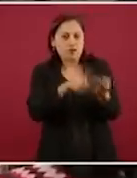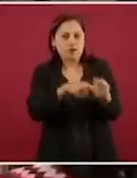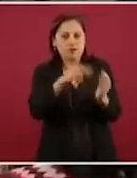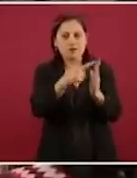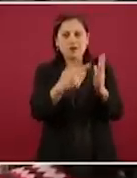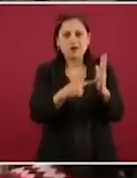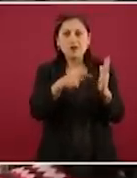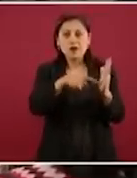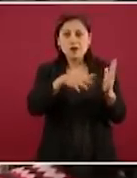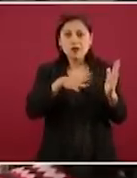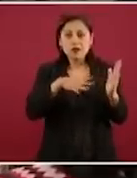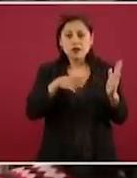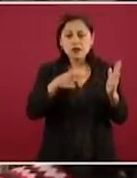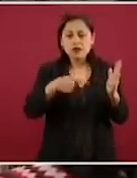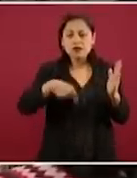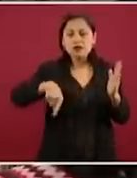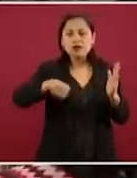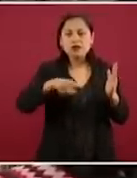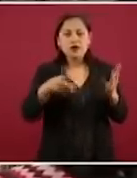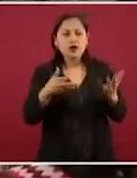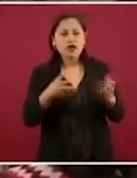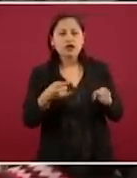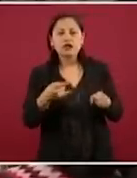Todos los programas tienen que tener